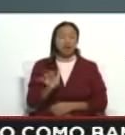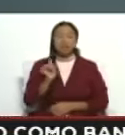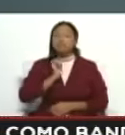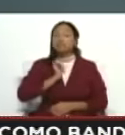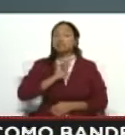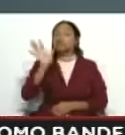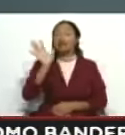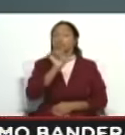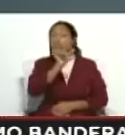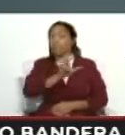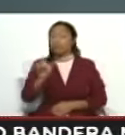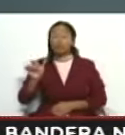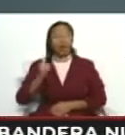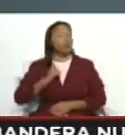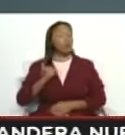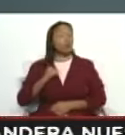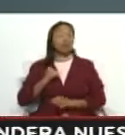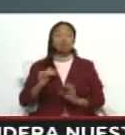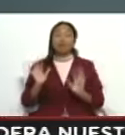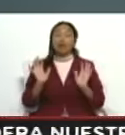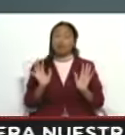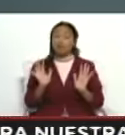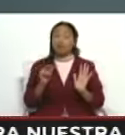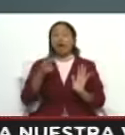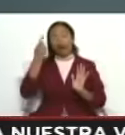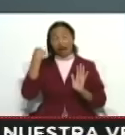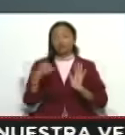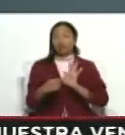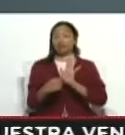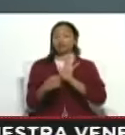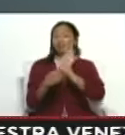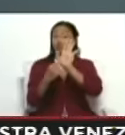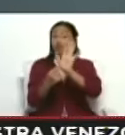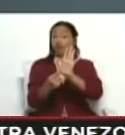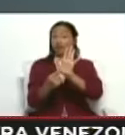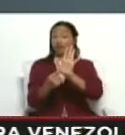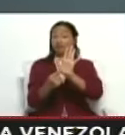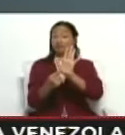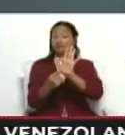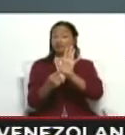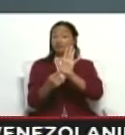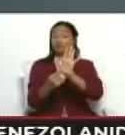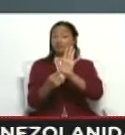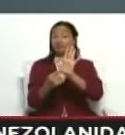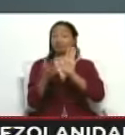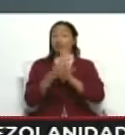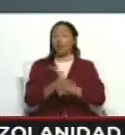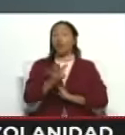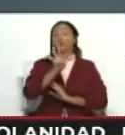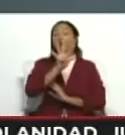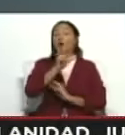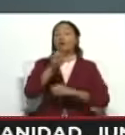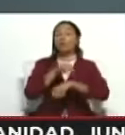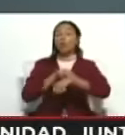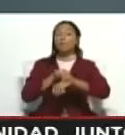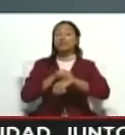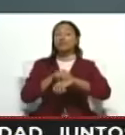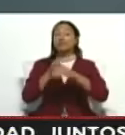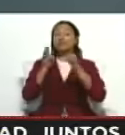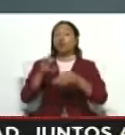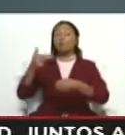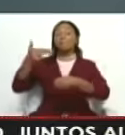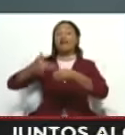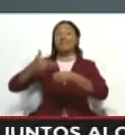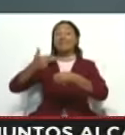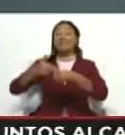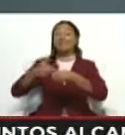hemos mostrado el adelanto de procesar a 4 exministros de PDVSA, de